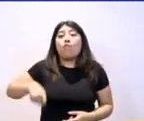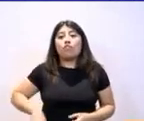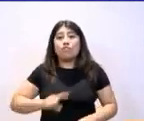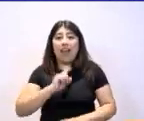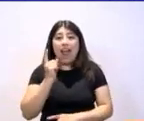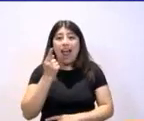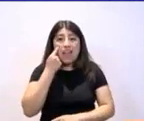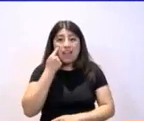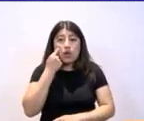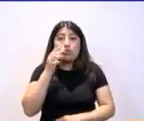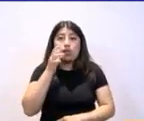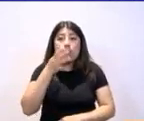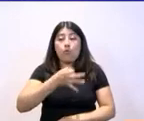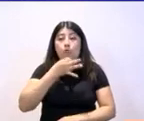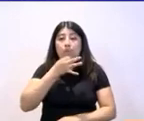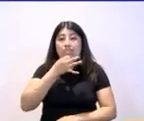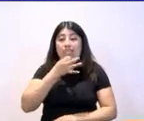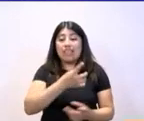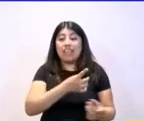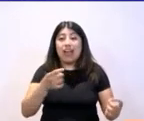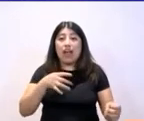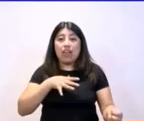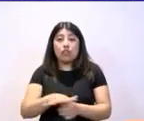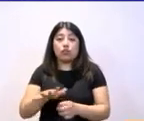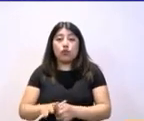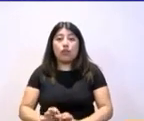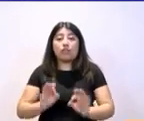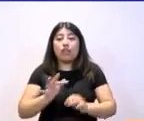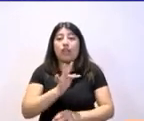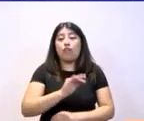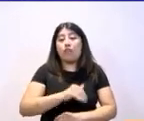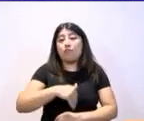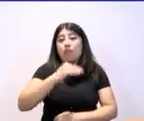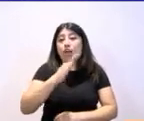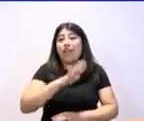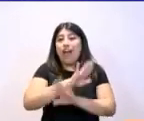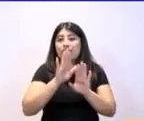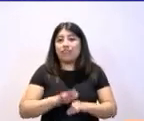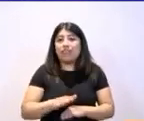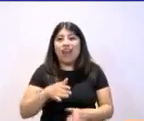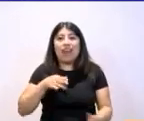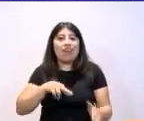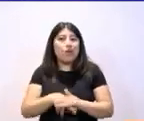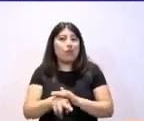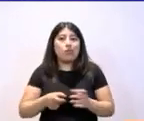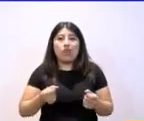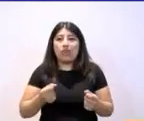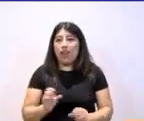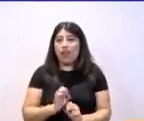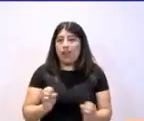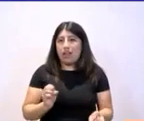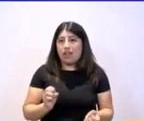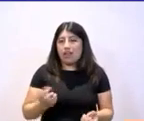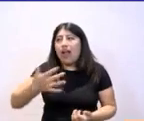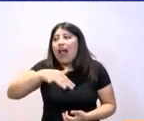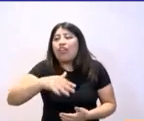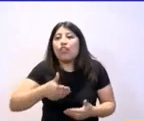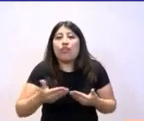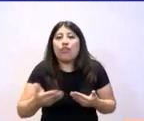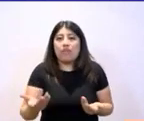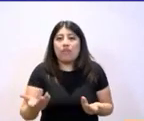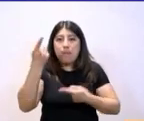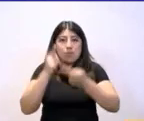iría por las tardes a cubrir esas necesidades, en concreto en Fuenmayor, no van a destinar recursos para ello. ¿A dónde se van esos